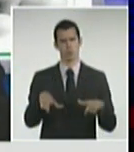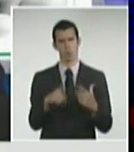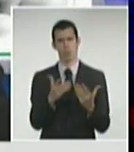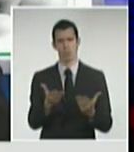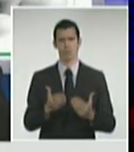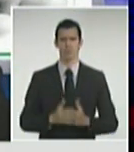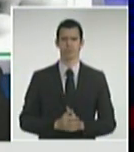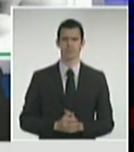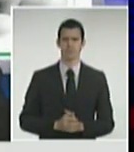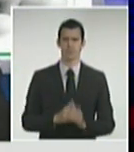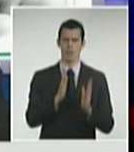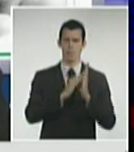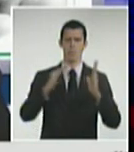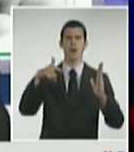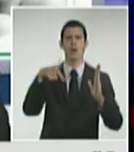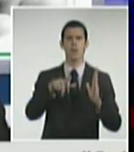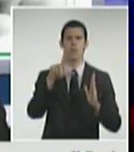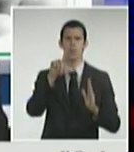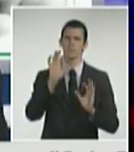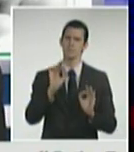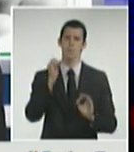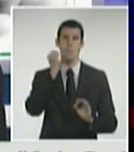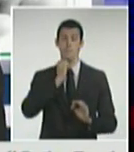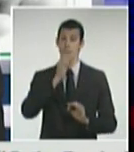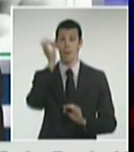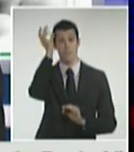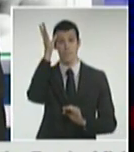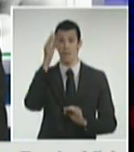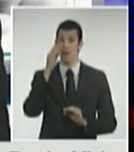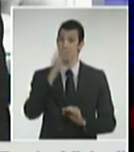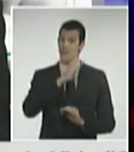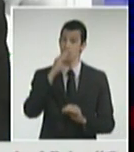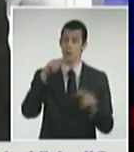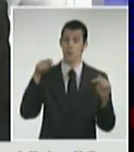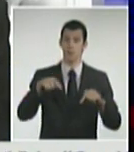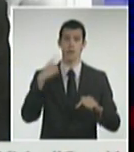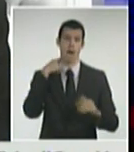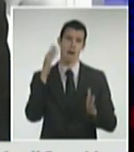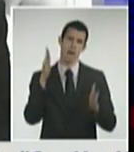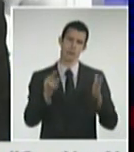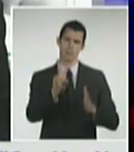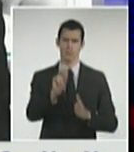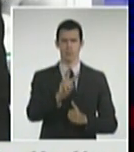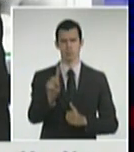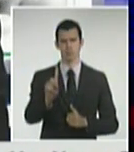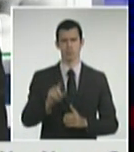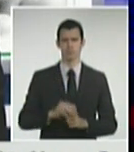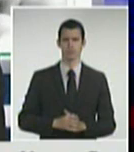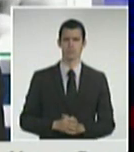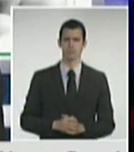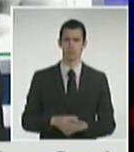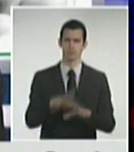el peor mes de este año 2021, como bien él lo ha dicho, con